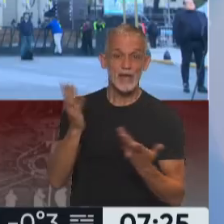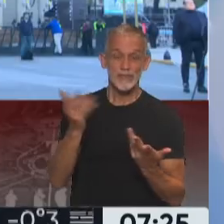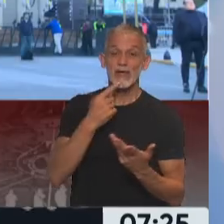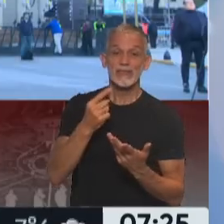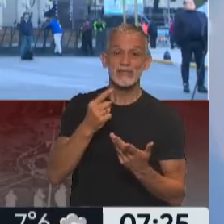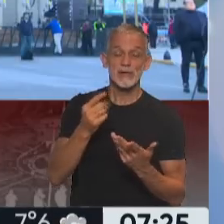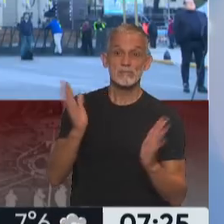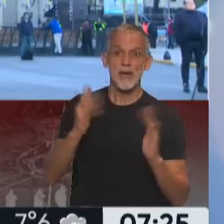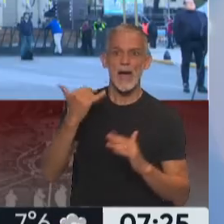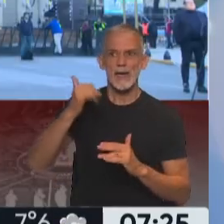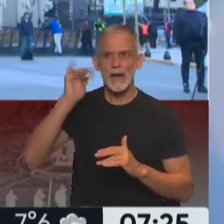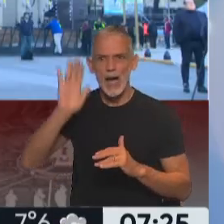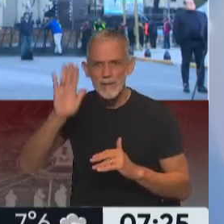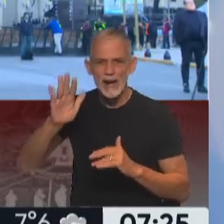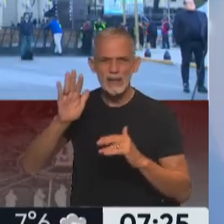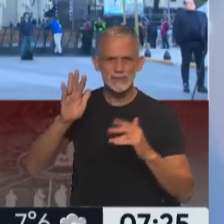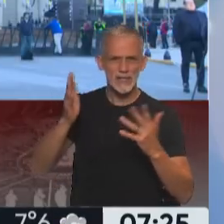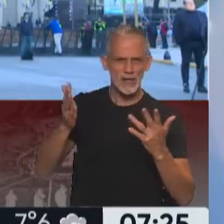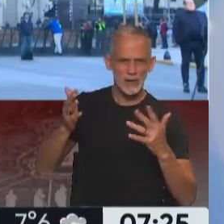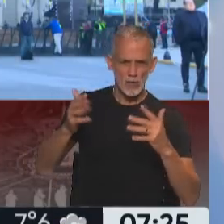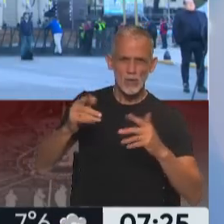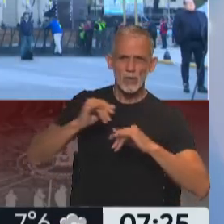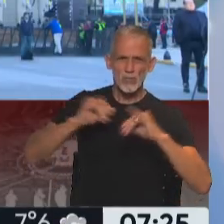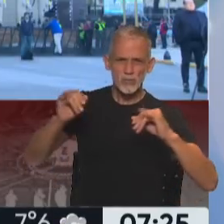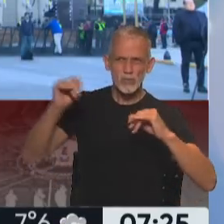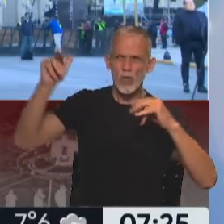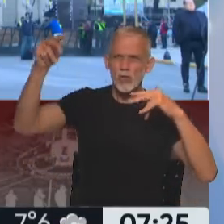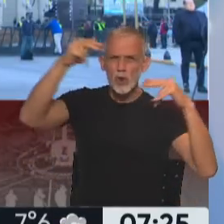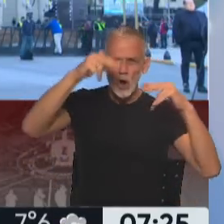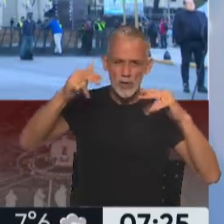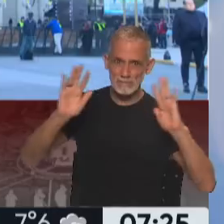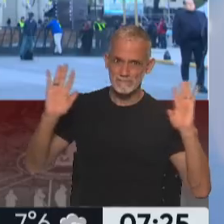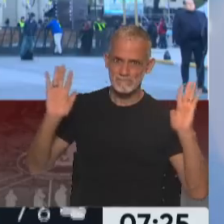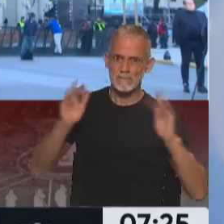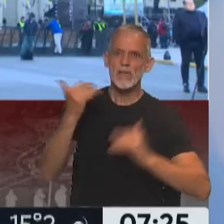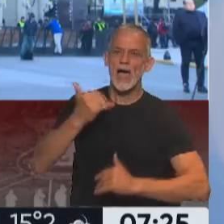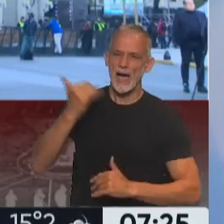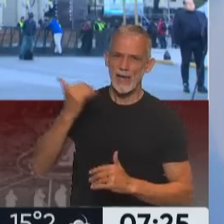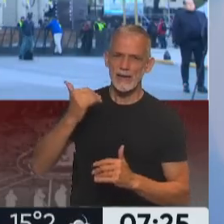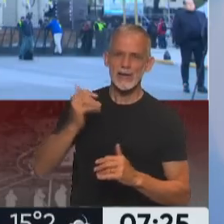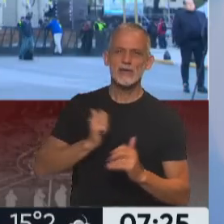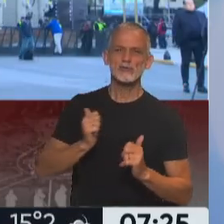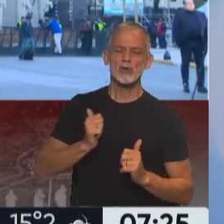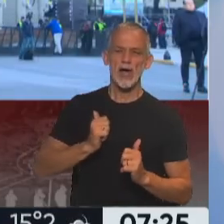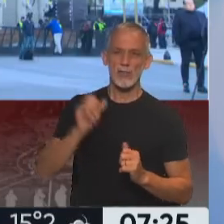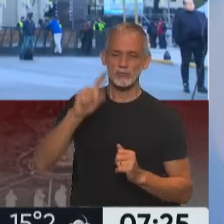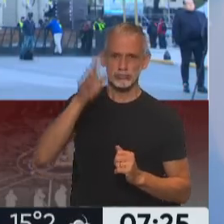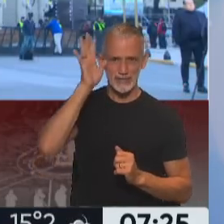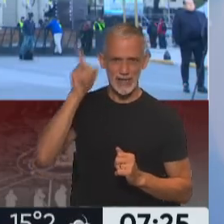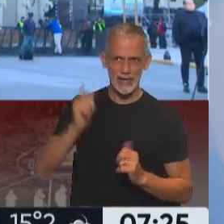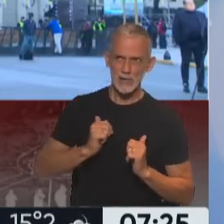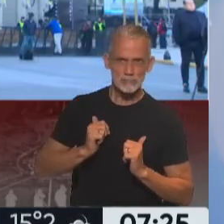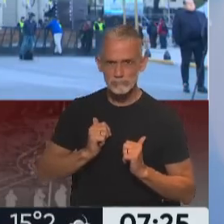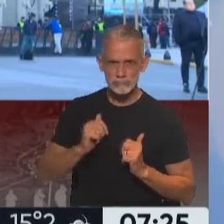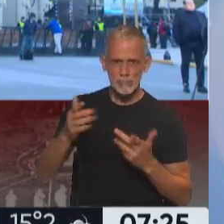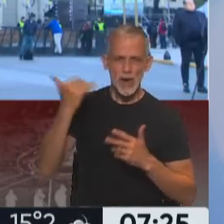llegado amenazas de ataques de drones. Entonces, la plaza está presidiada también por soldados del ejército italiano